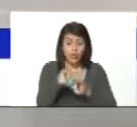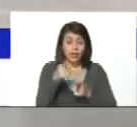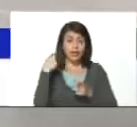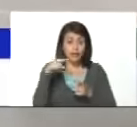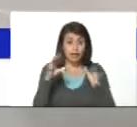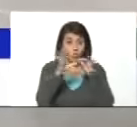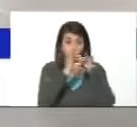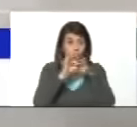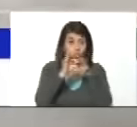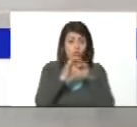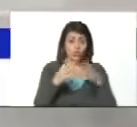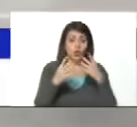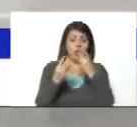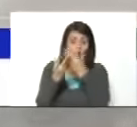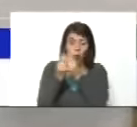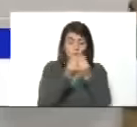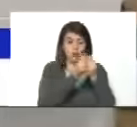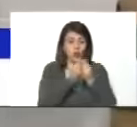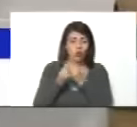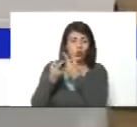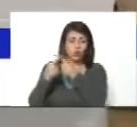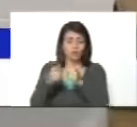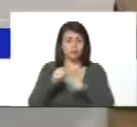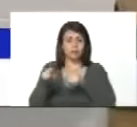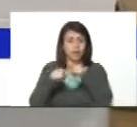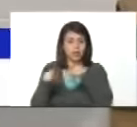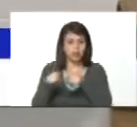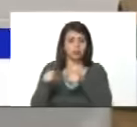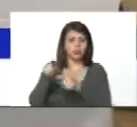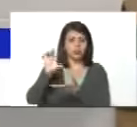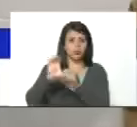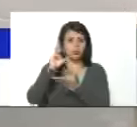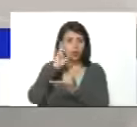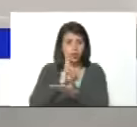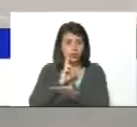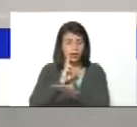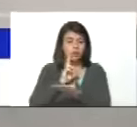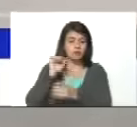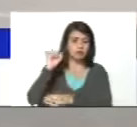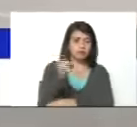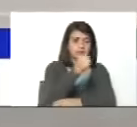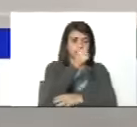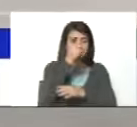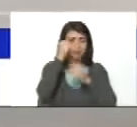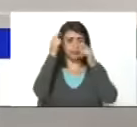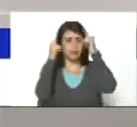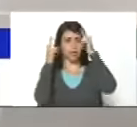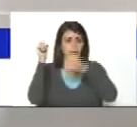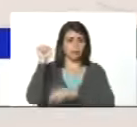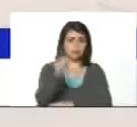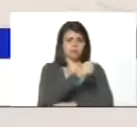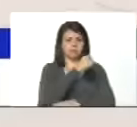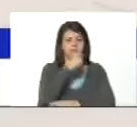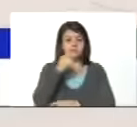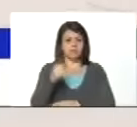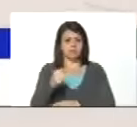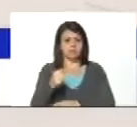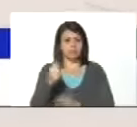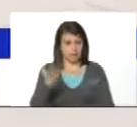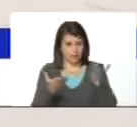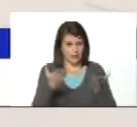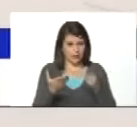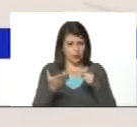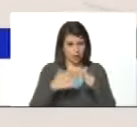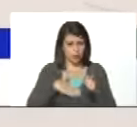se tienen que unir con los otros candidatos a gobernador del Estado Bolívar para que derroten al chavismo. Eso es